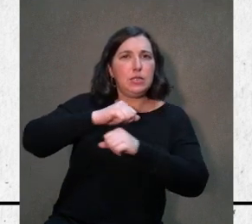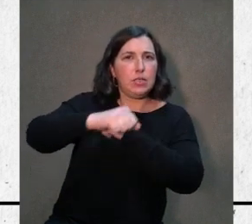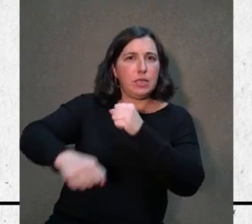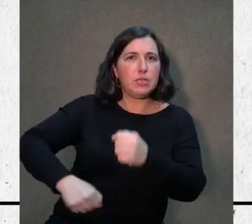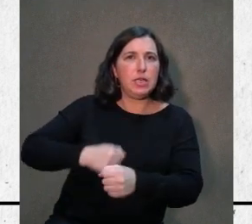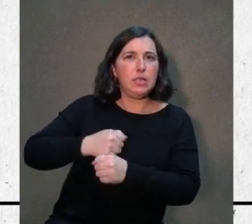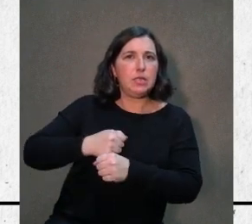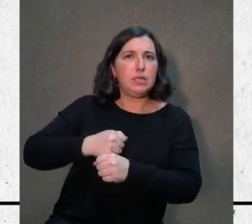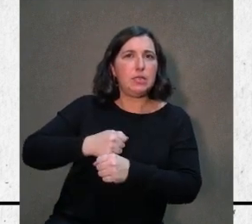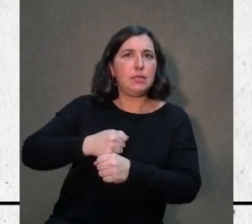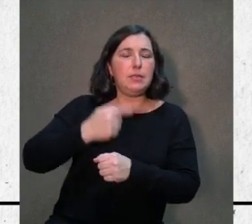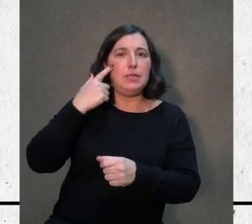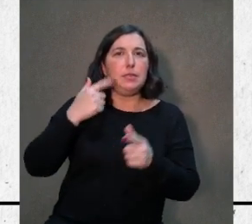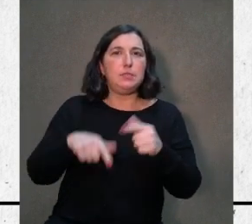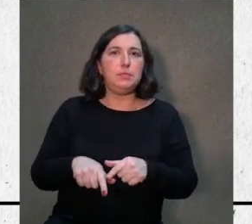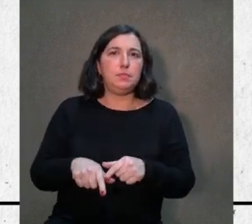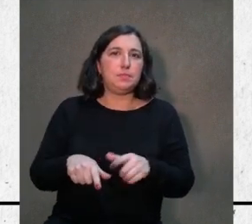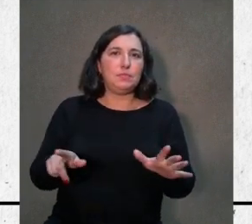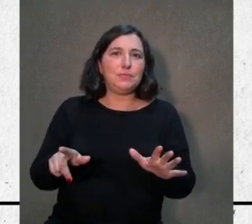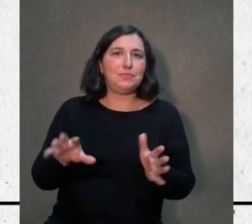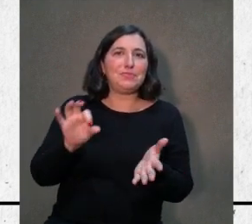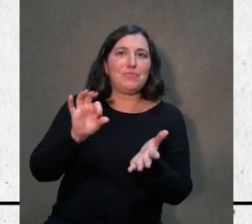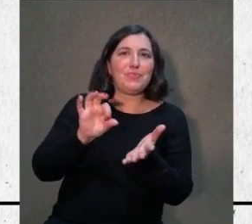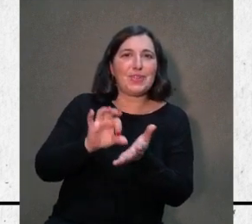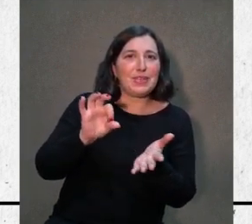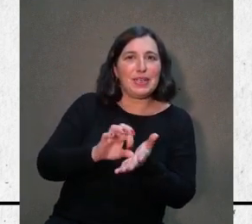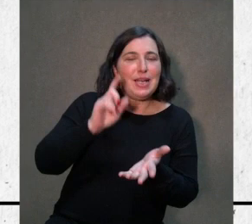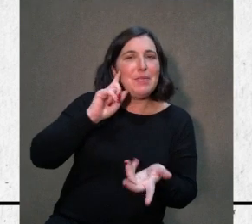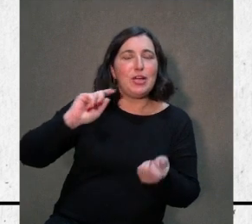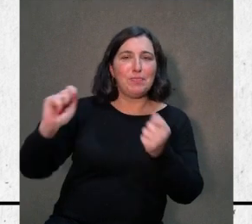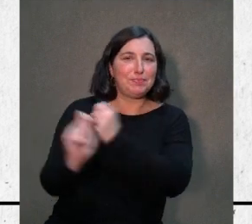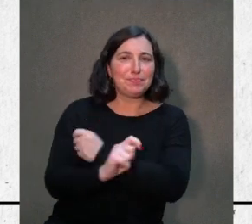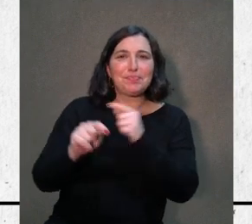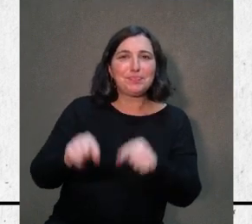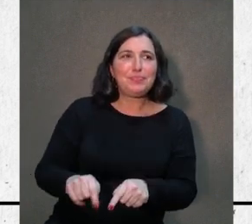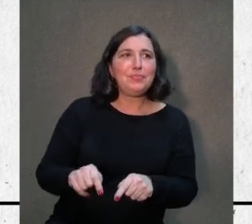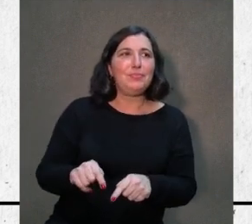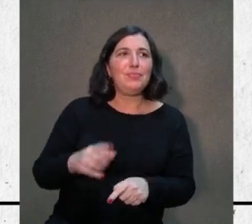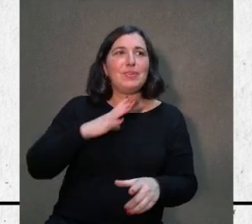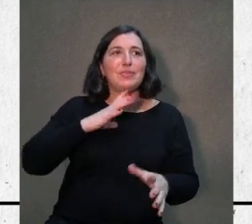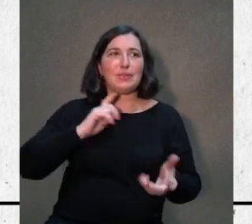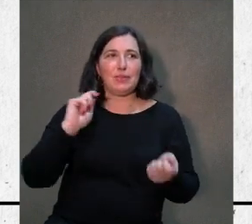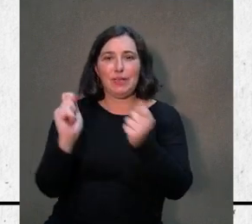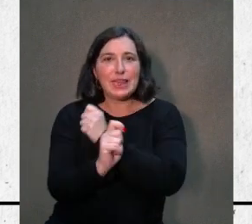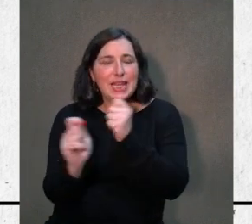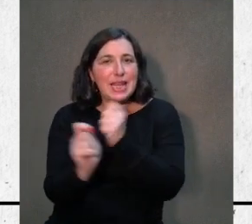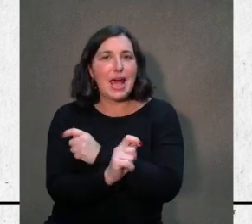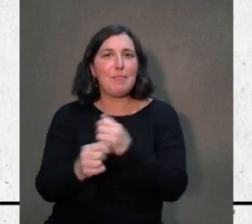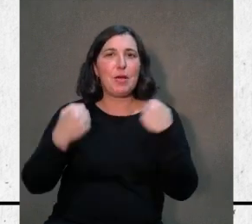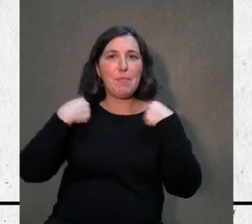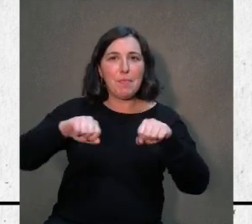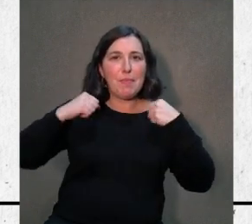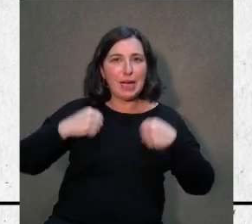años. Y en ese momento en el sistema como que había toda una dinámica como de